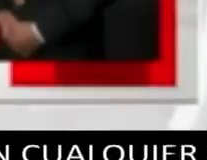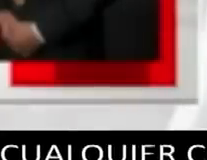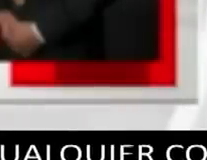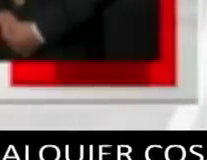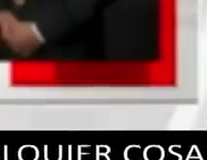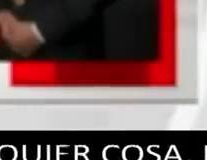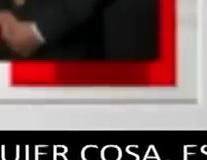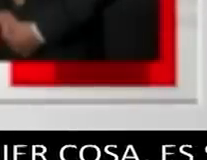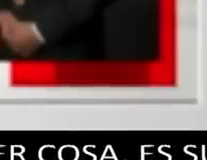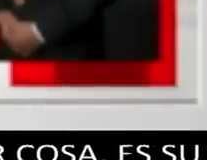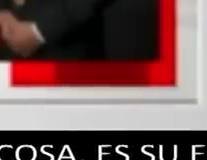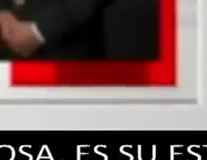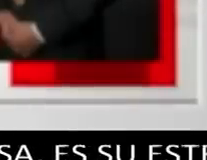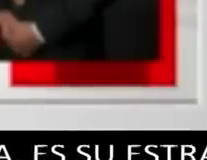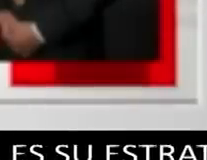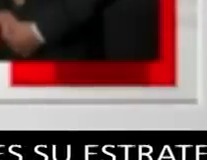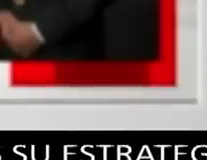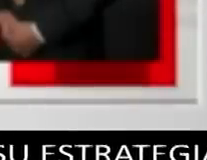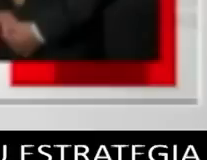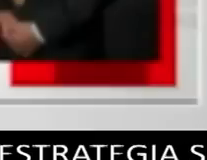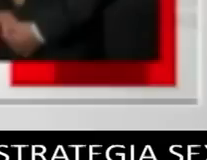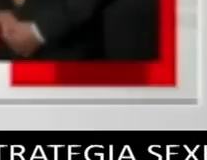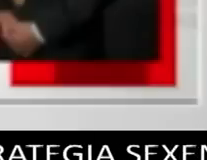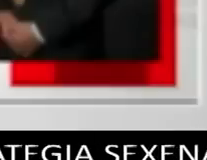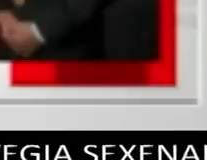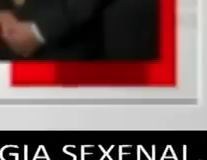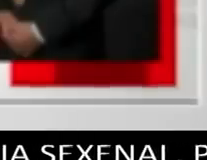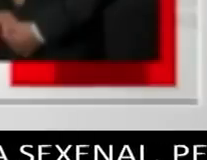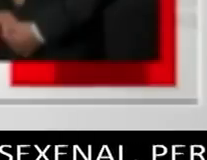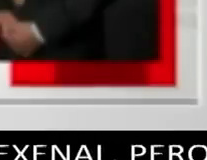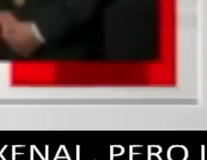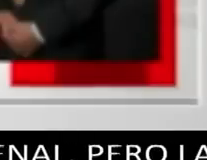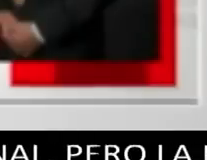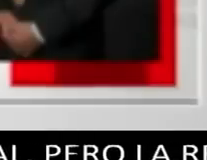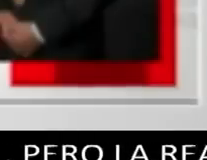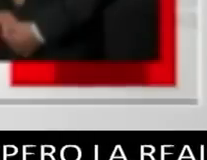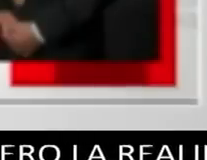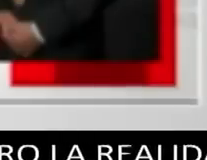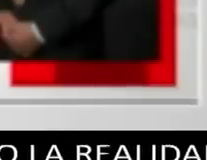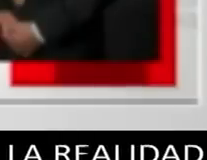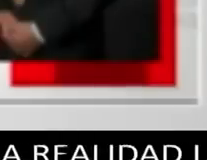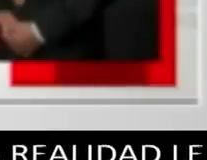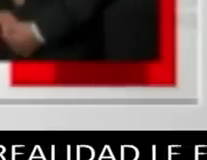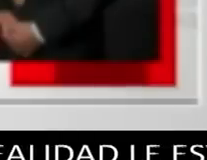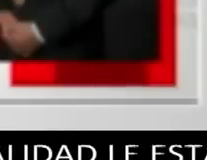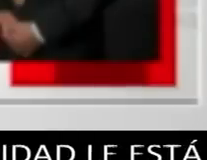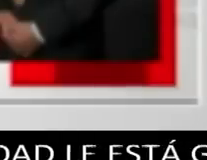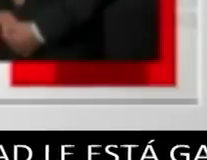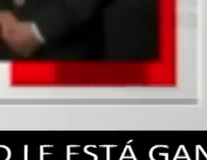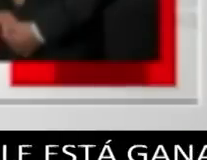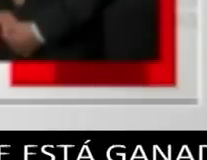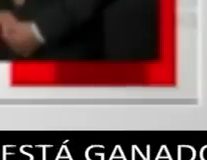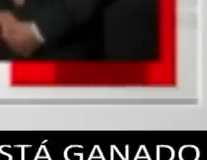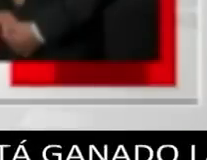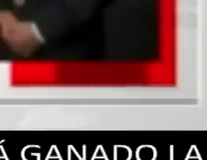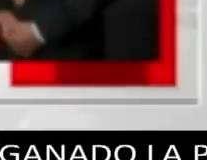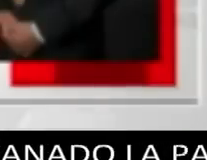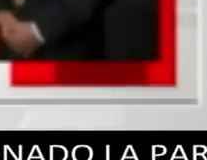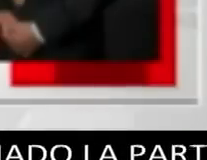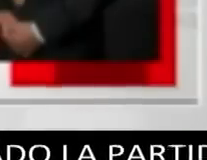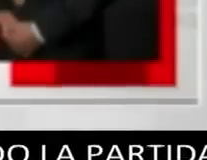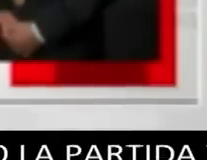mal, pero eso es para otra entrevista. No vale la pena. Pero lo único que te puedo decir